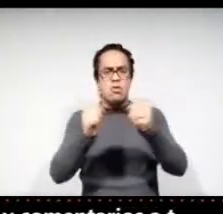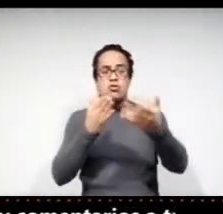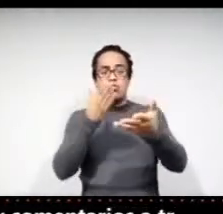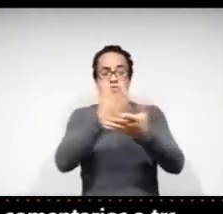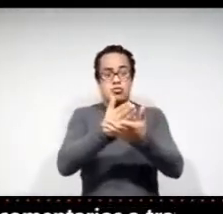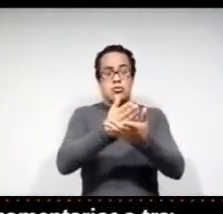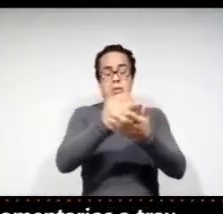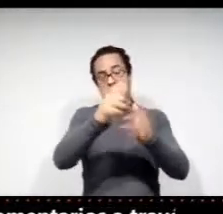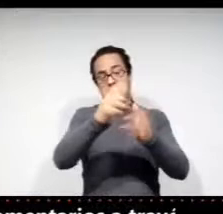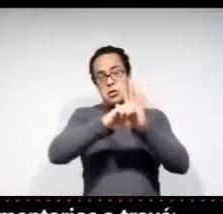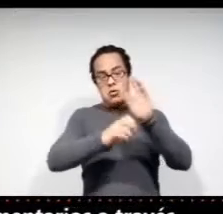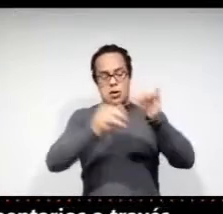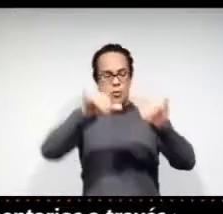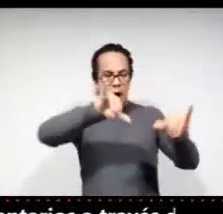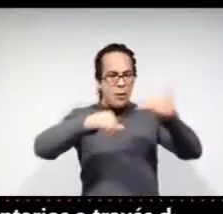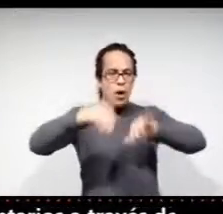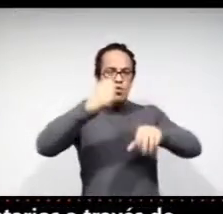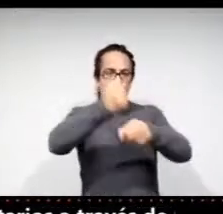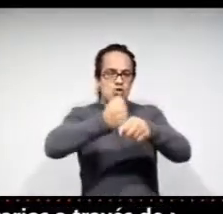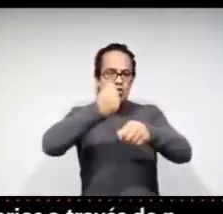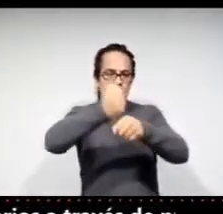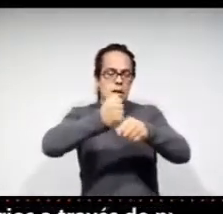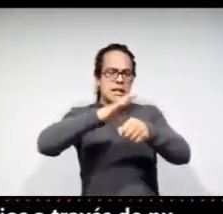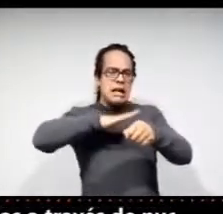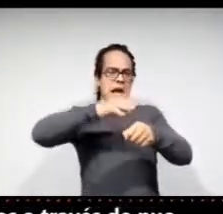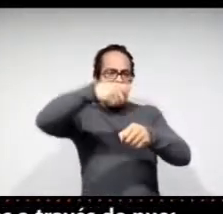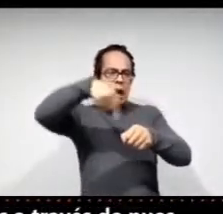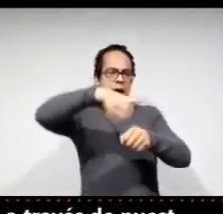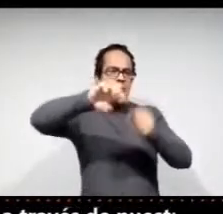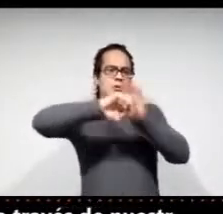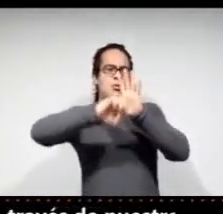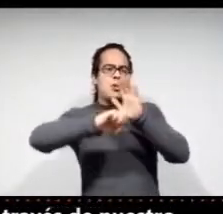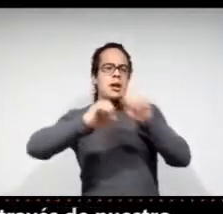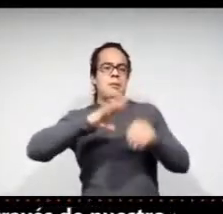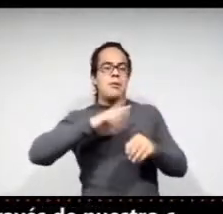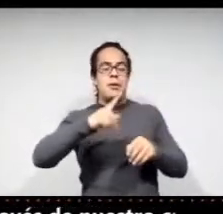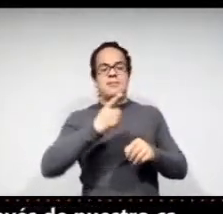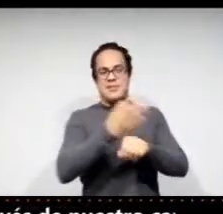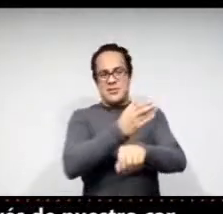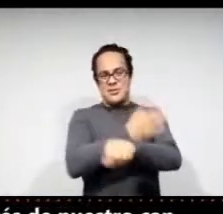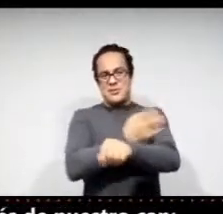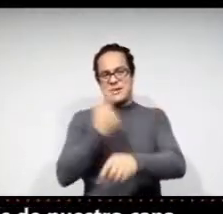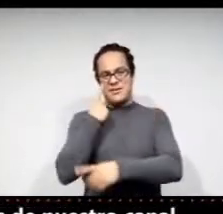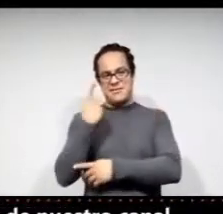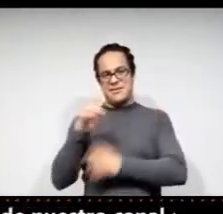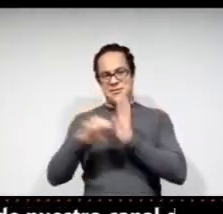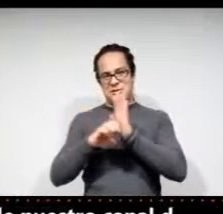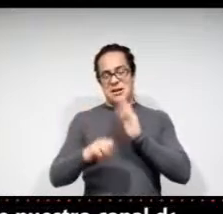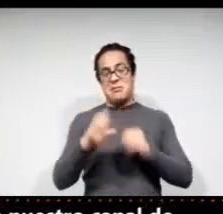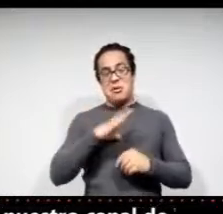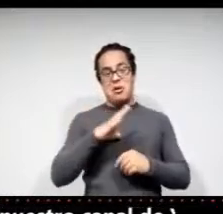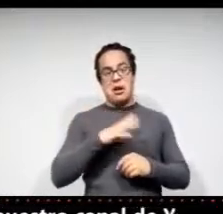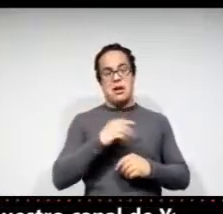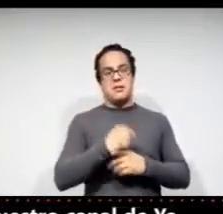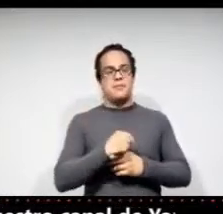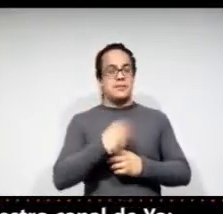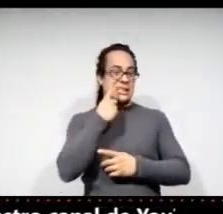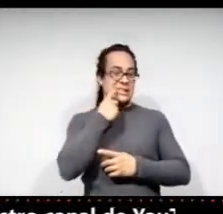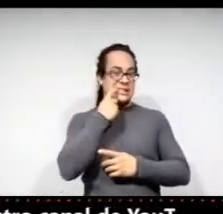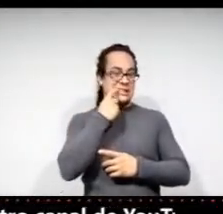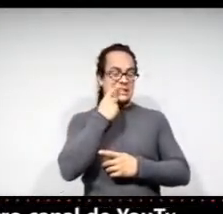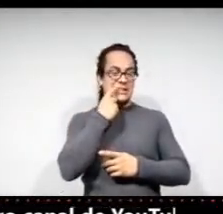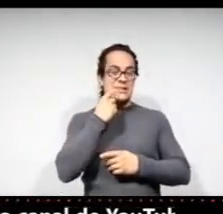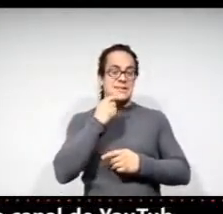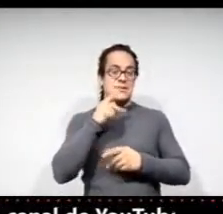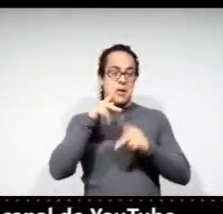los planos prácticos específicamente. Yo siempre hago el ejemplo con los colegas, le digo, bueno, una cosa es sacarle un diente a una maqueta y otra cosa es a una